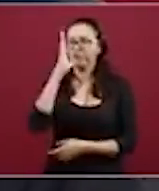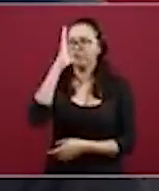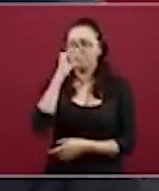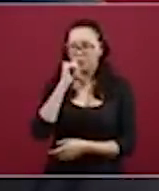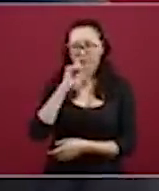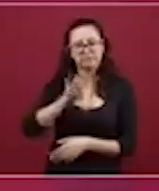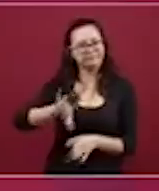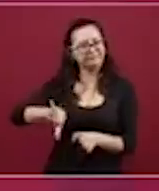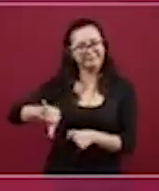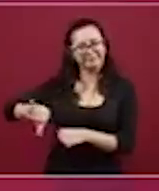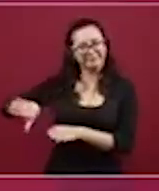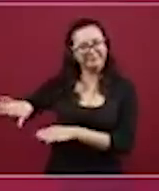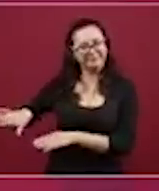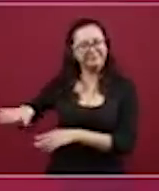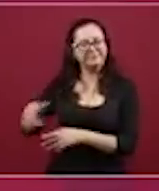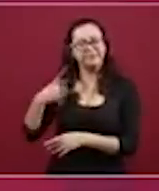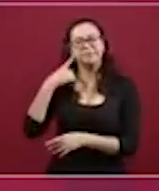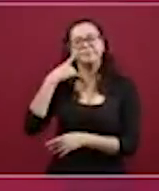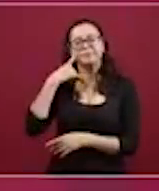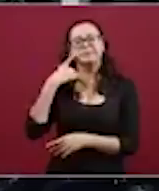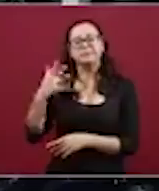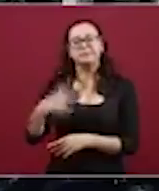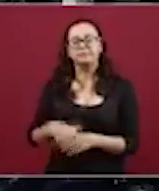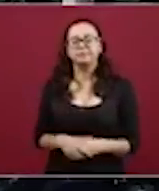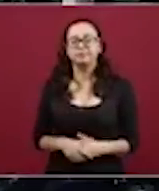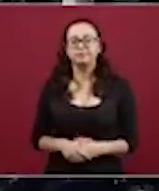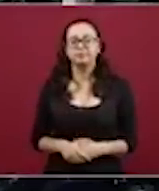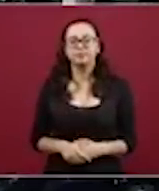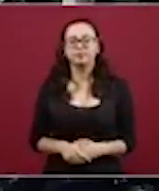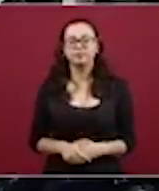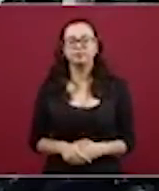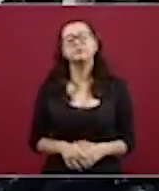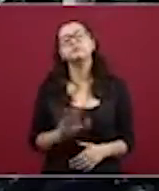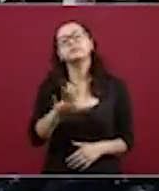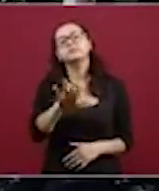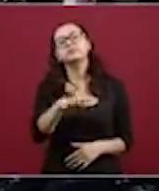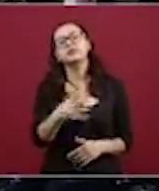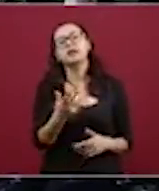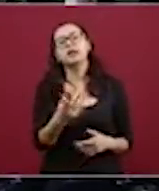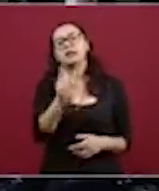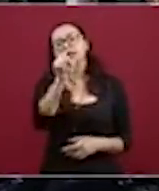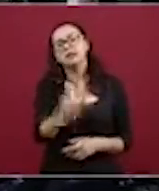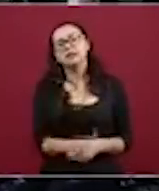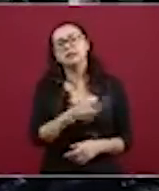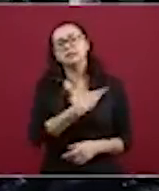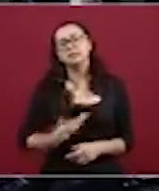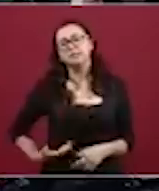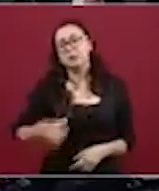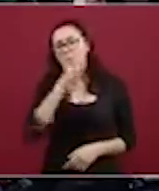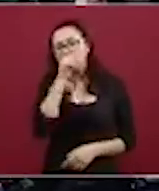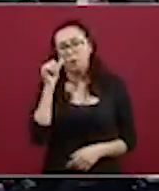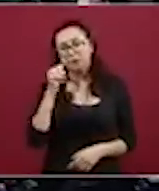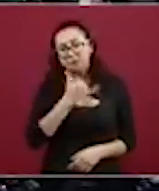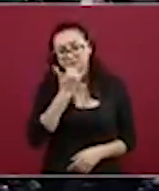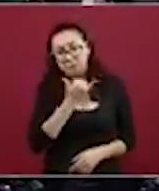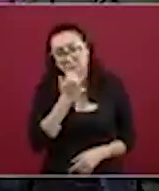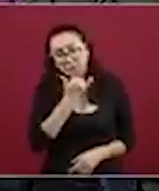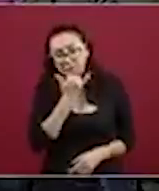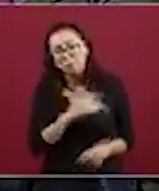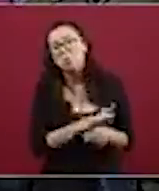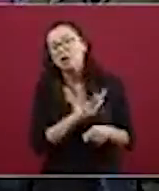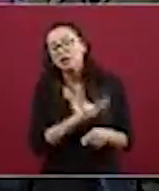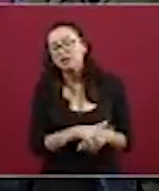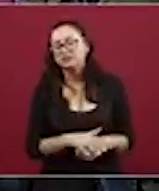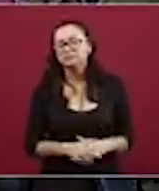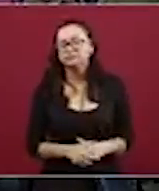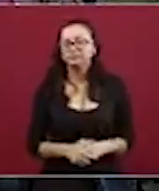Entonces, son cambios que se están dando. Muy bien. Que le decía de Benito, del presidente Benito Juárez, si usted cree que cometió errores, ¿y cuáles